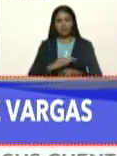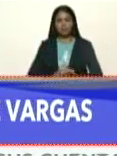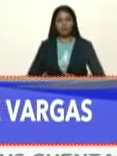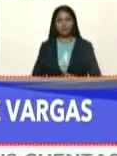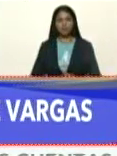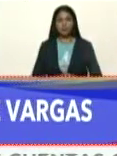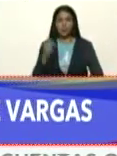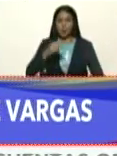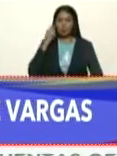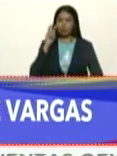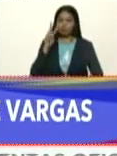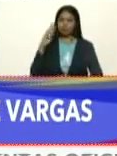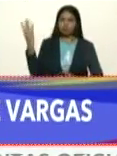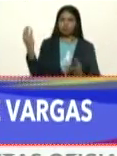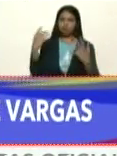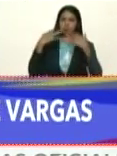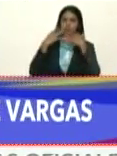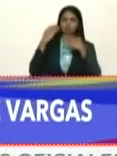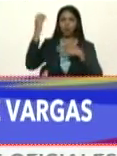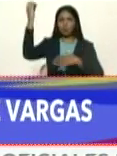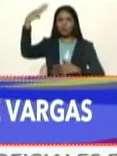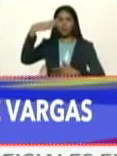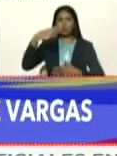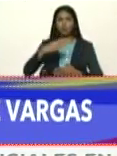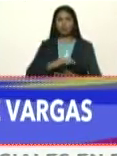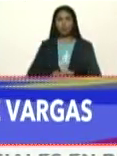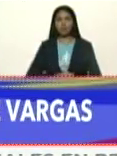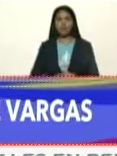Hoy hemos venido a llenarnos de luz.